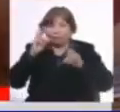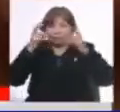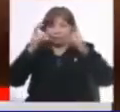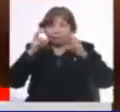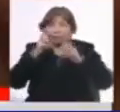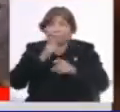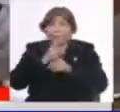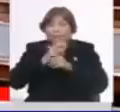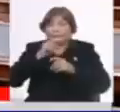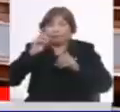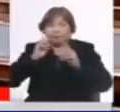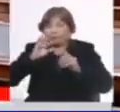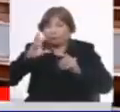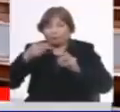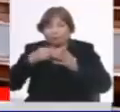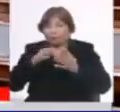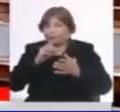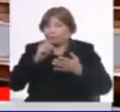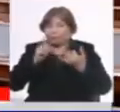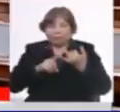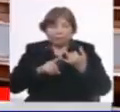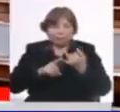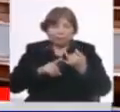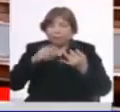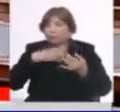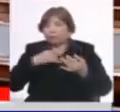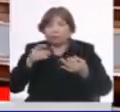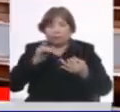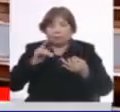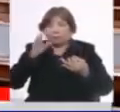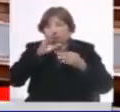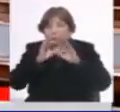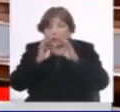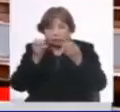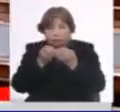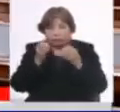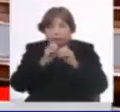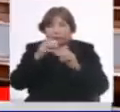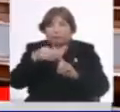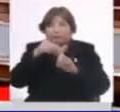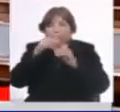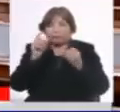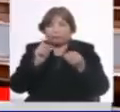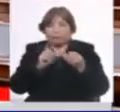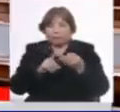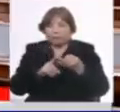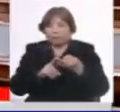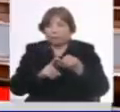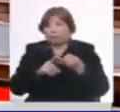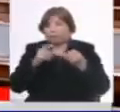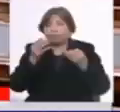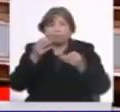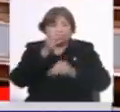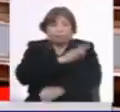la seguridad ciudadana, no lo han sacado porque no les agradó que conformen la comisión especial por orden